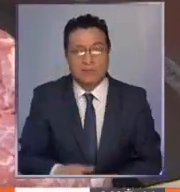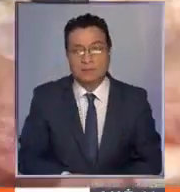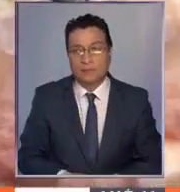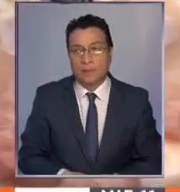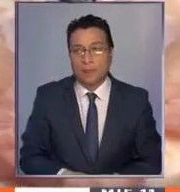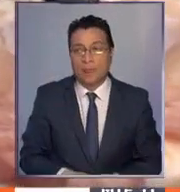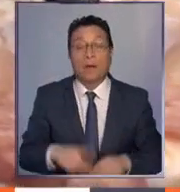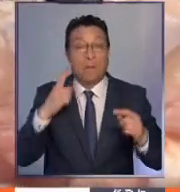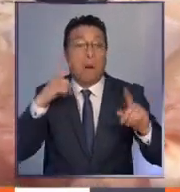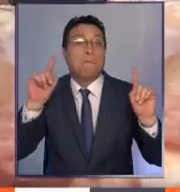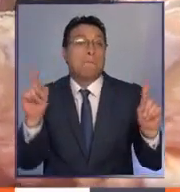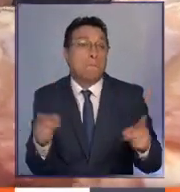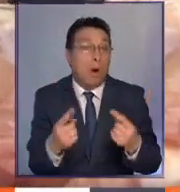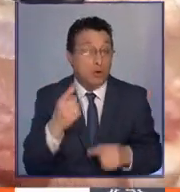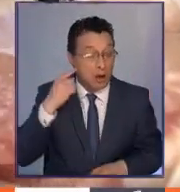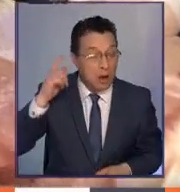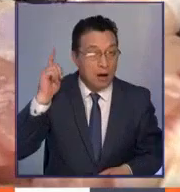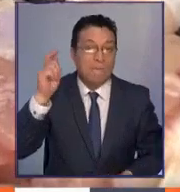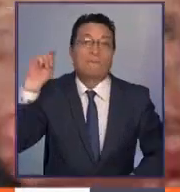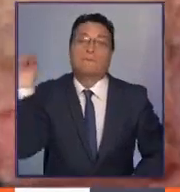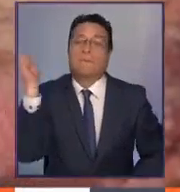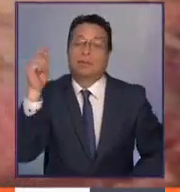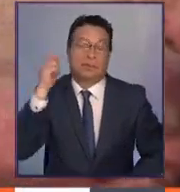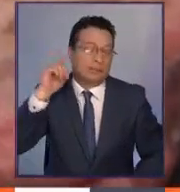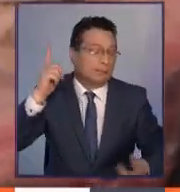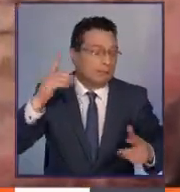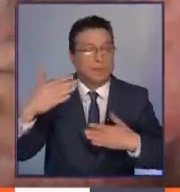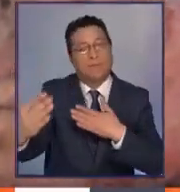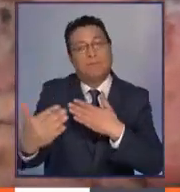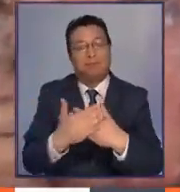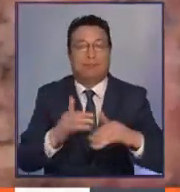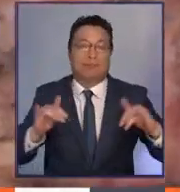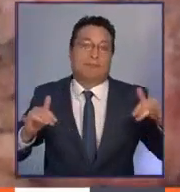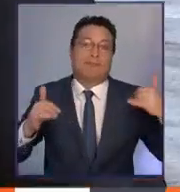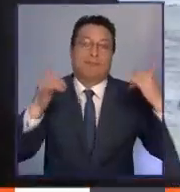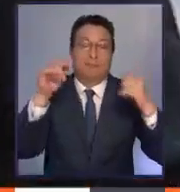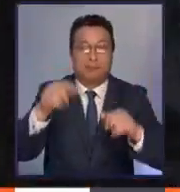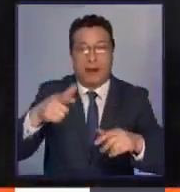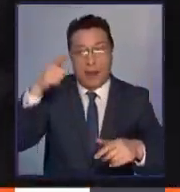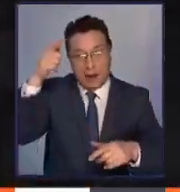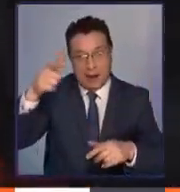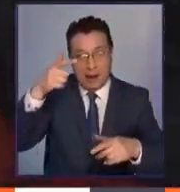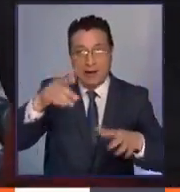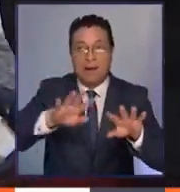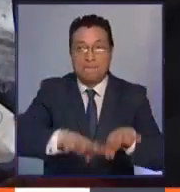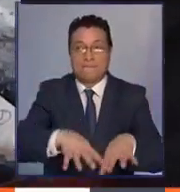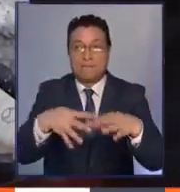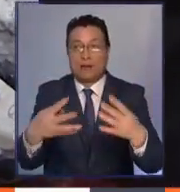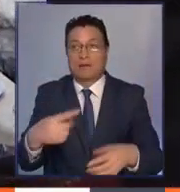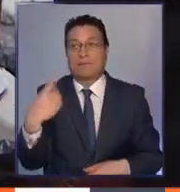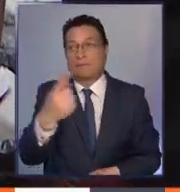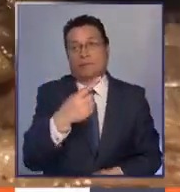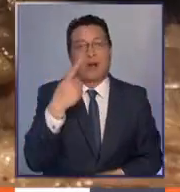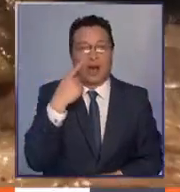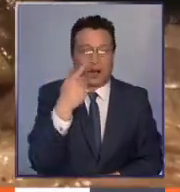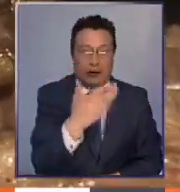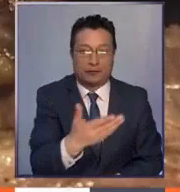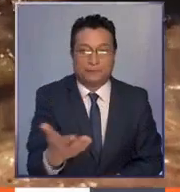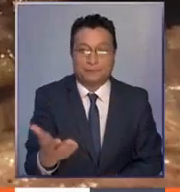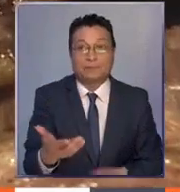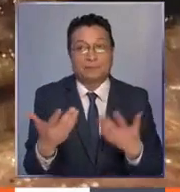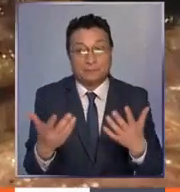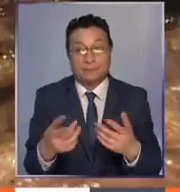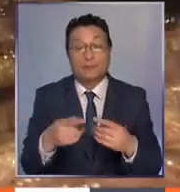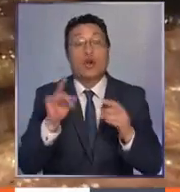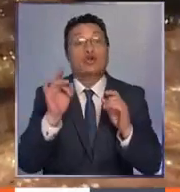La música ya es señal inequívoca que se acercan las celebraciones y que tienen a estos cortes de carne a la parrilla como protagonistas. Por eso no solo